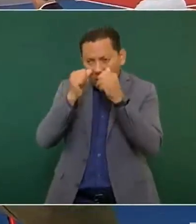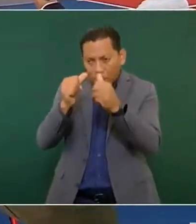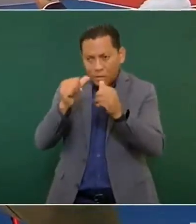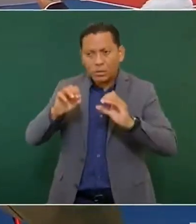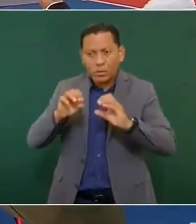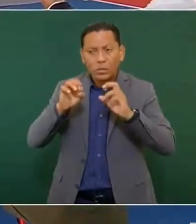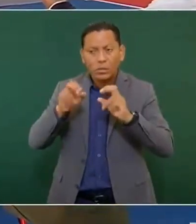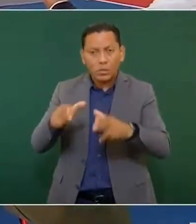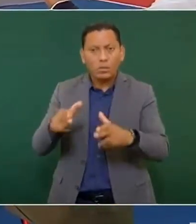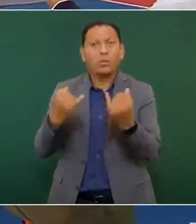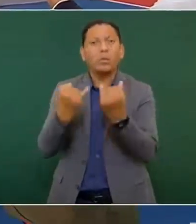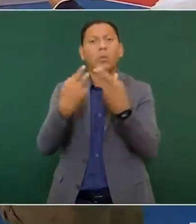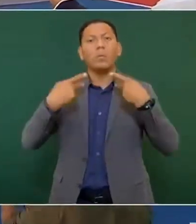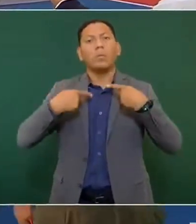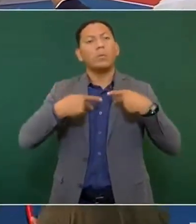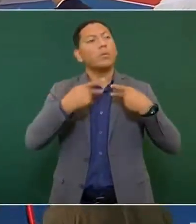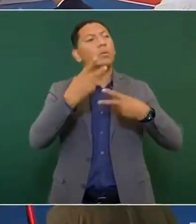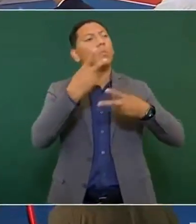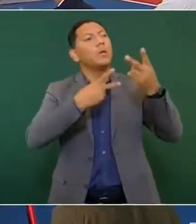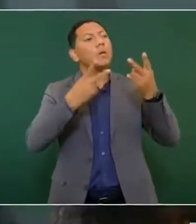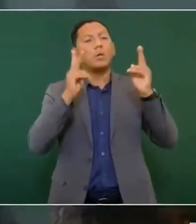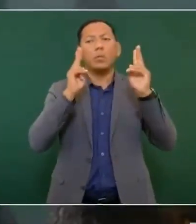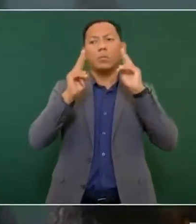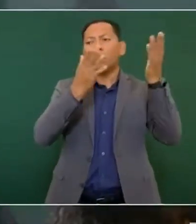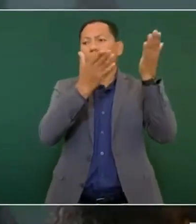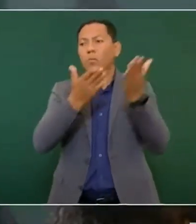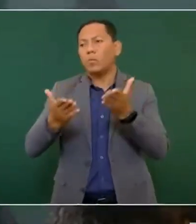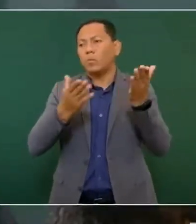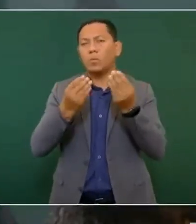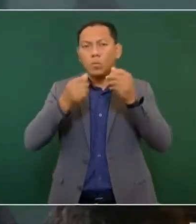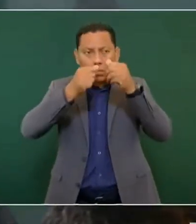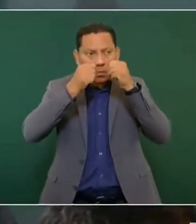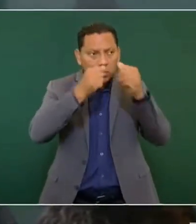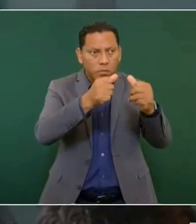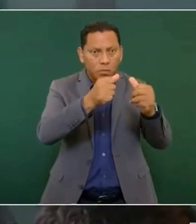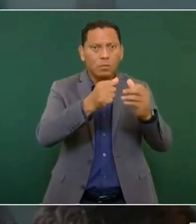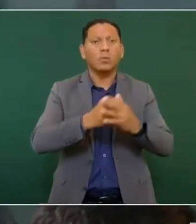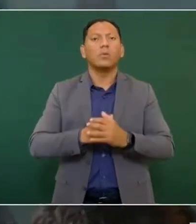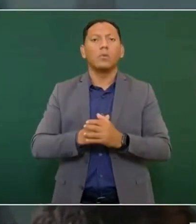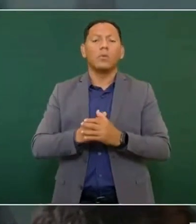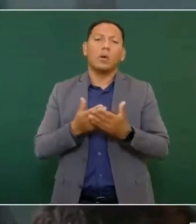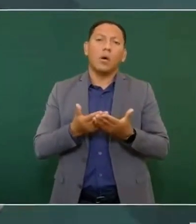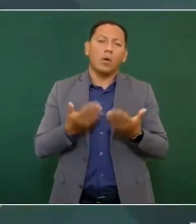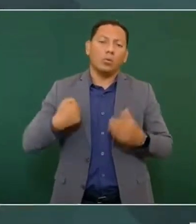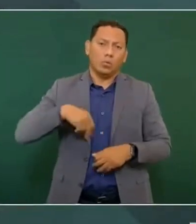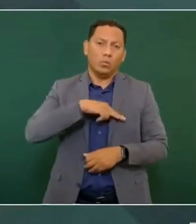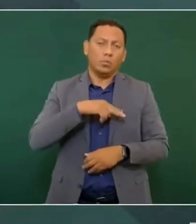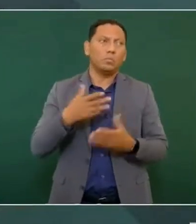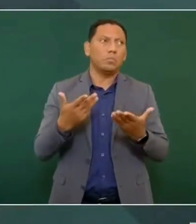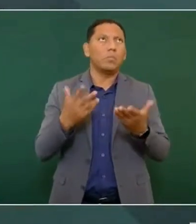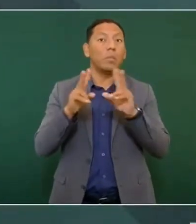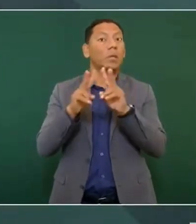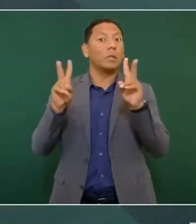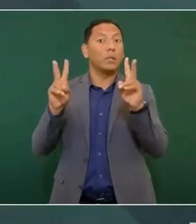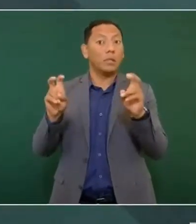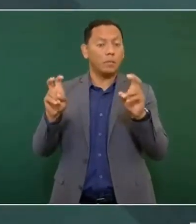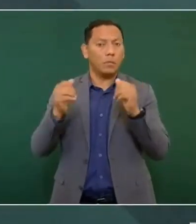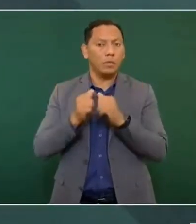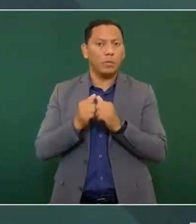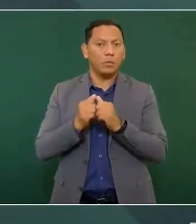a nuestros visitantes, que cada vez son mayores. Y nosotros en materia de turismo, pues